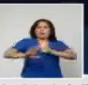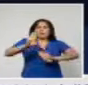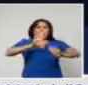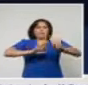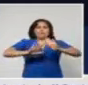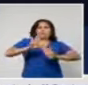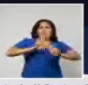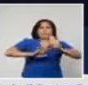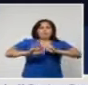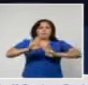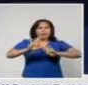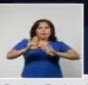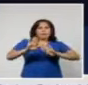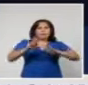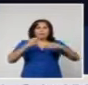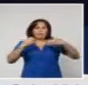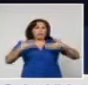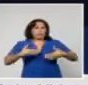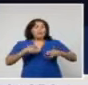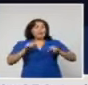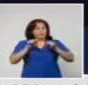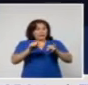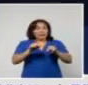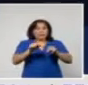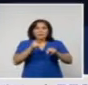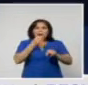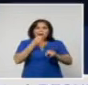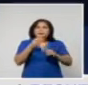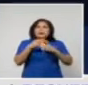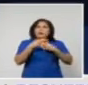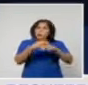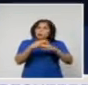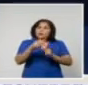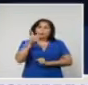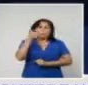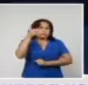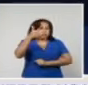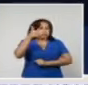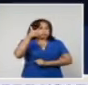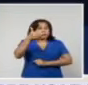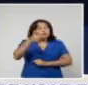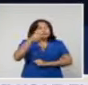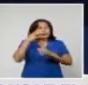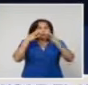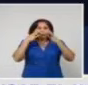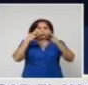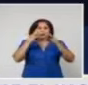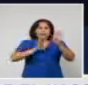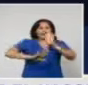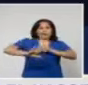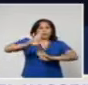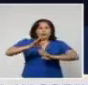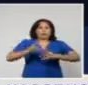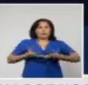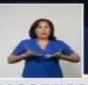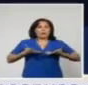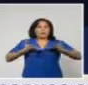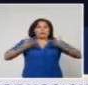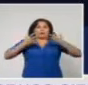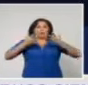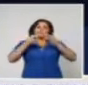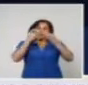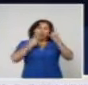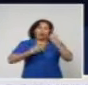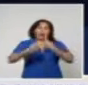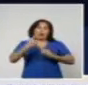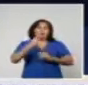títulos de anticuerpo, por lo tanto está dando inmunidad, que sería, bueno, pues algo que